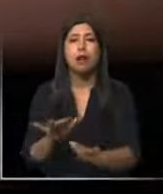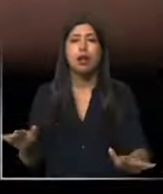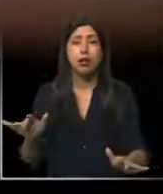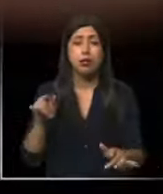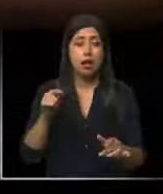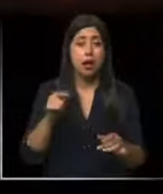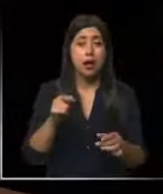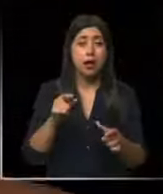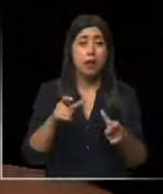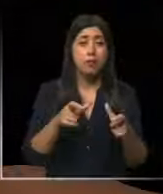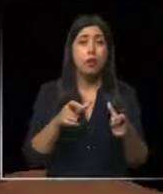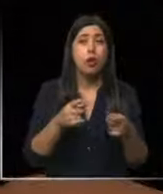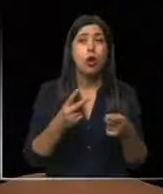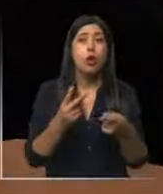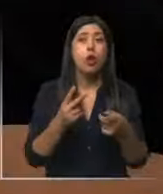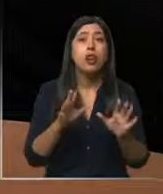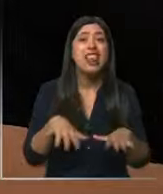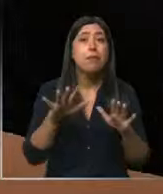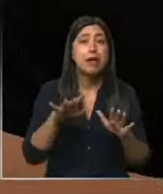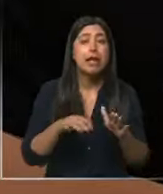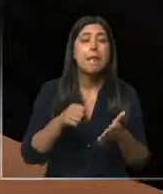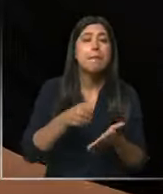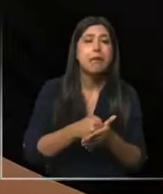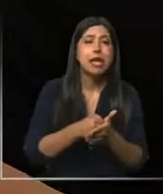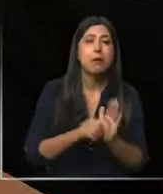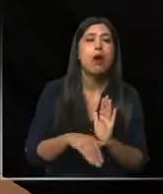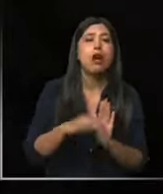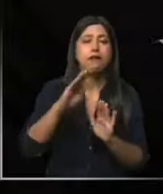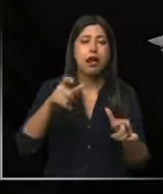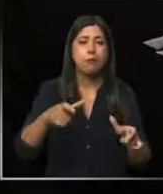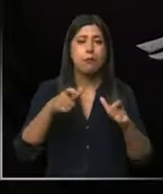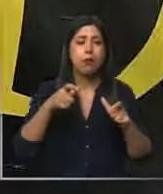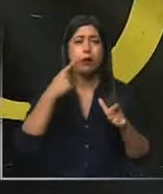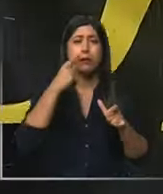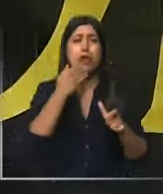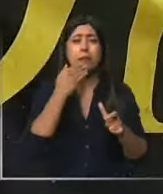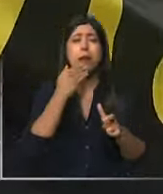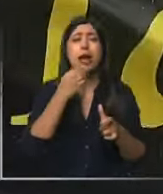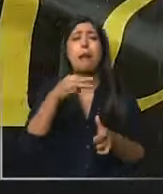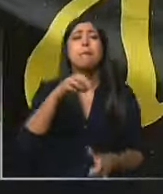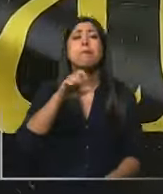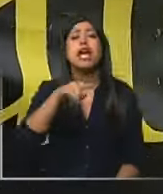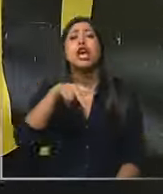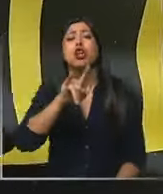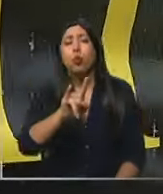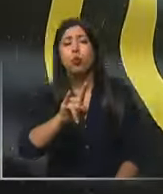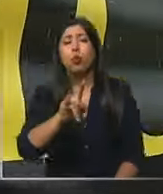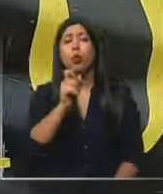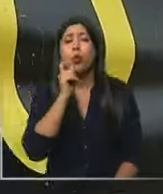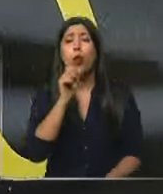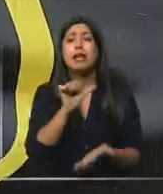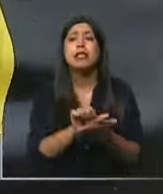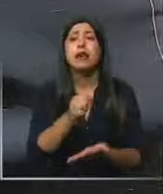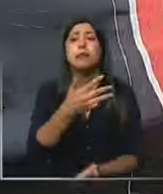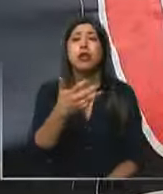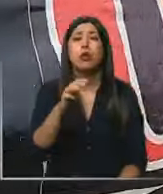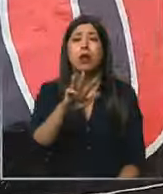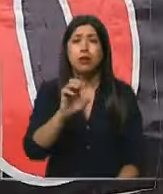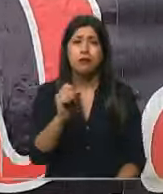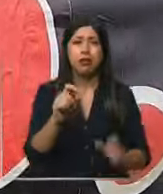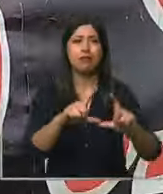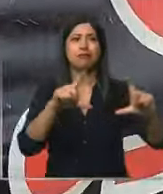precios de los platos van desde los 10.000 pesos, pero tienen un menú a 6.990. Sí, bien grande el aviso